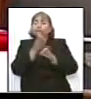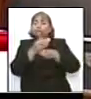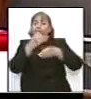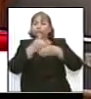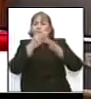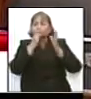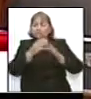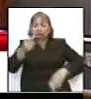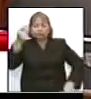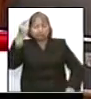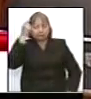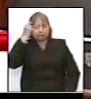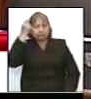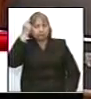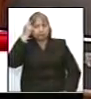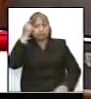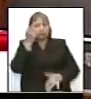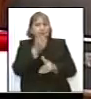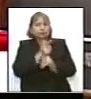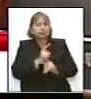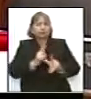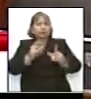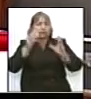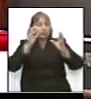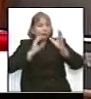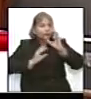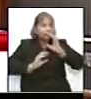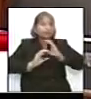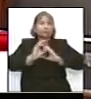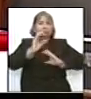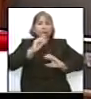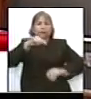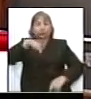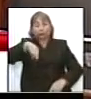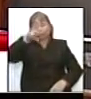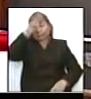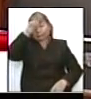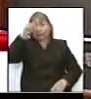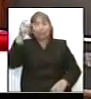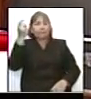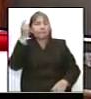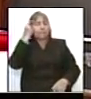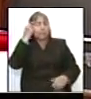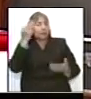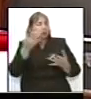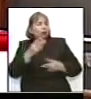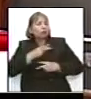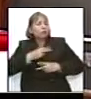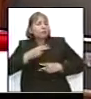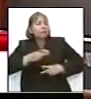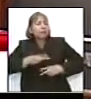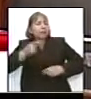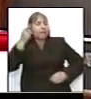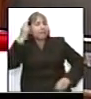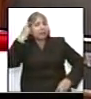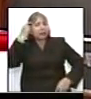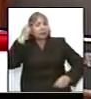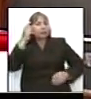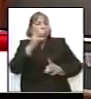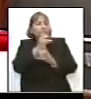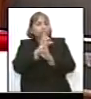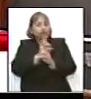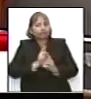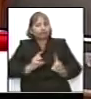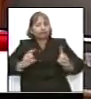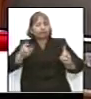del pensamiento liberal y científico del Perú. El pensamiento humanista, el pensamiento democrático,